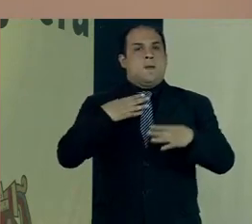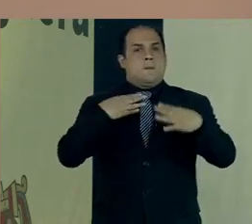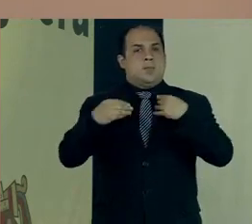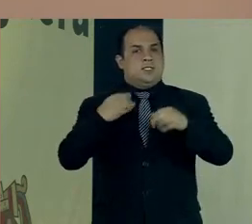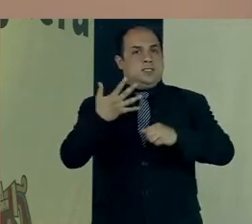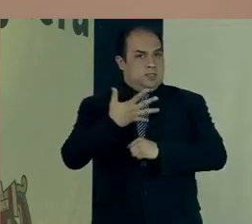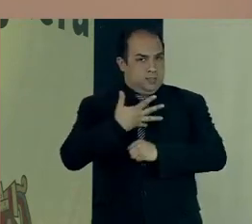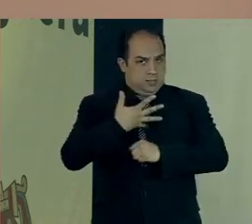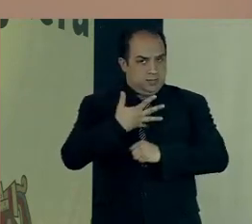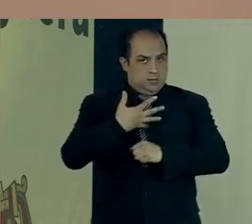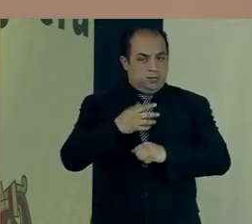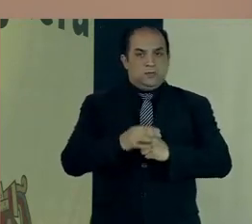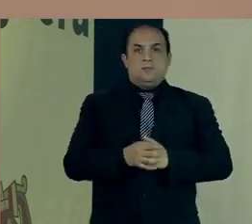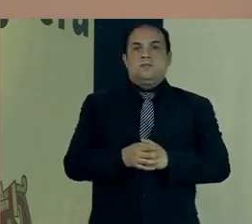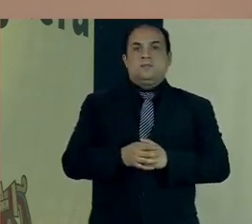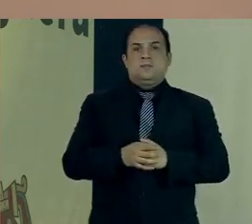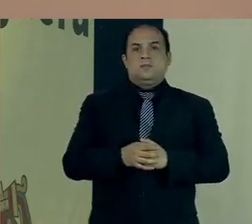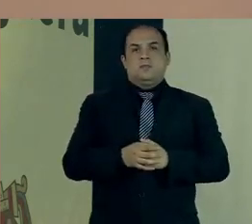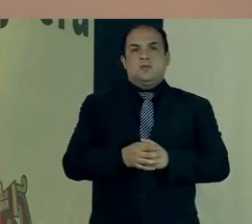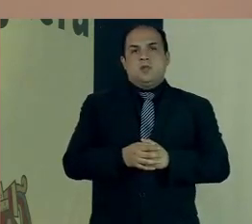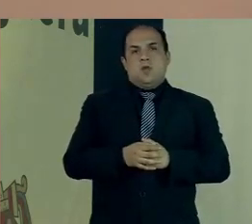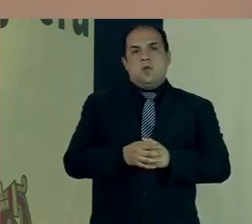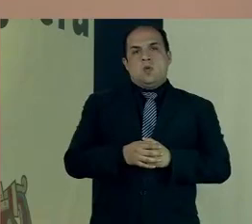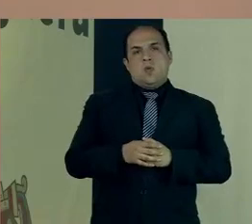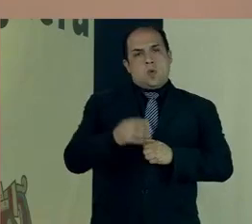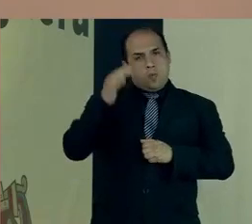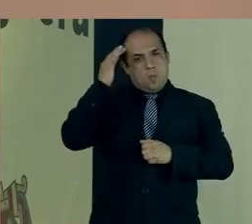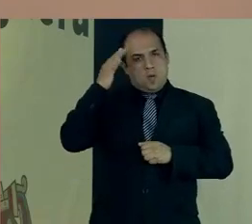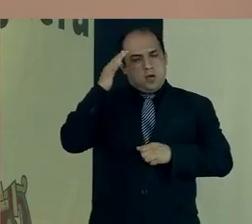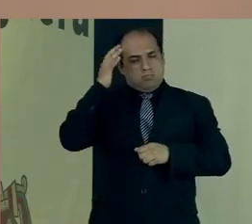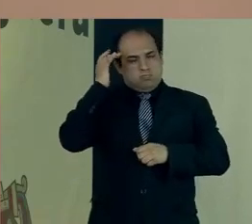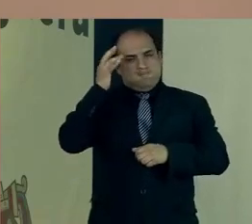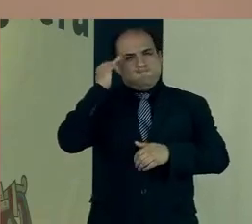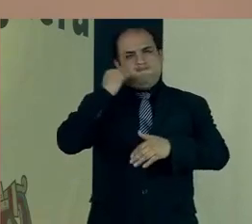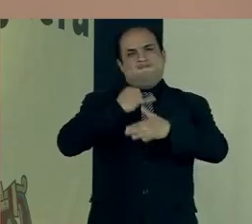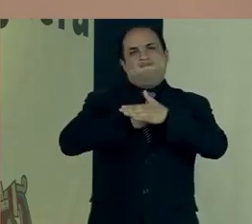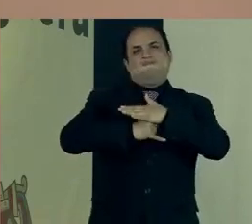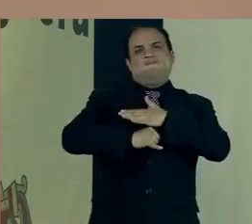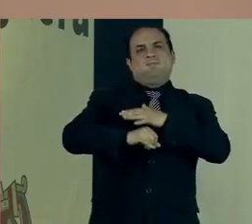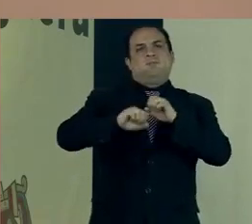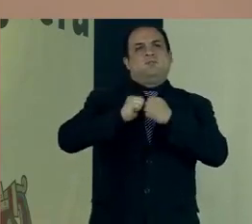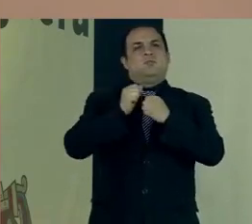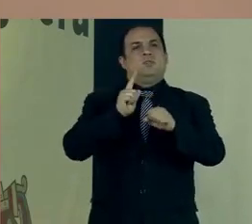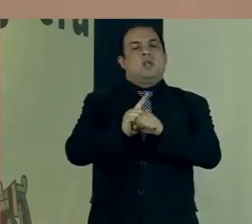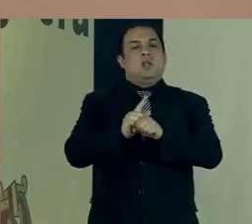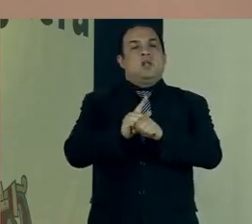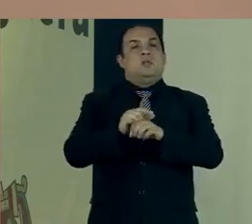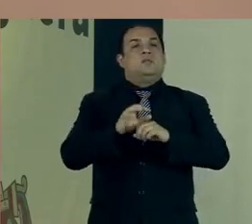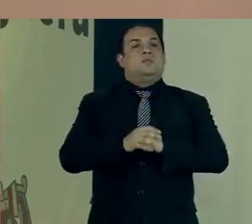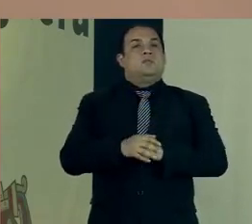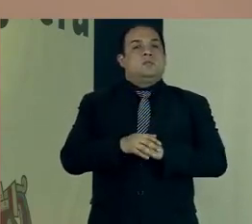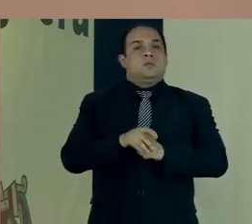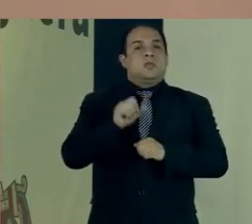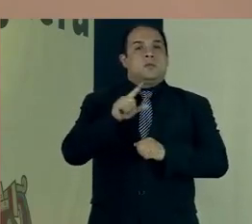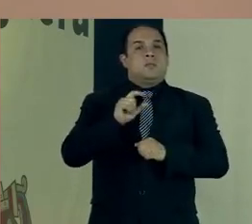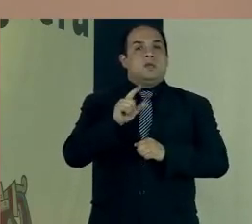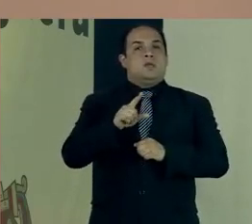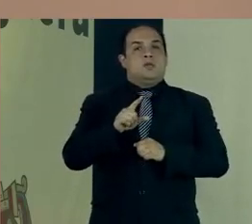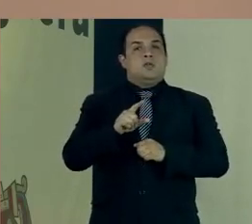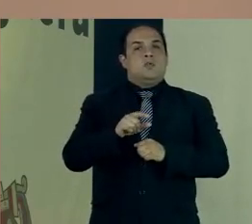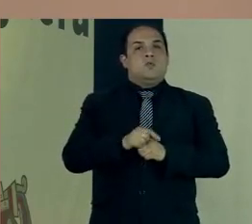consigo una reflexión social profunda y una voluntad gubernamental